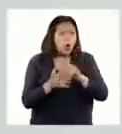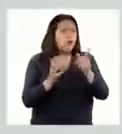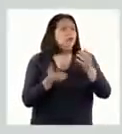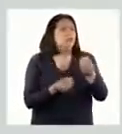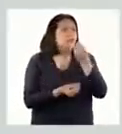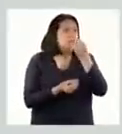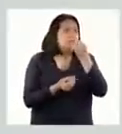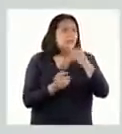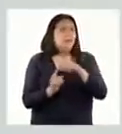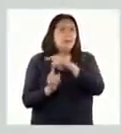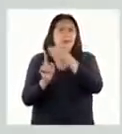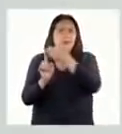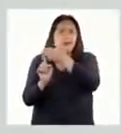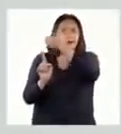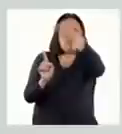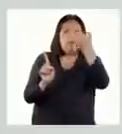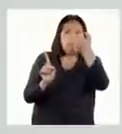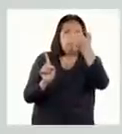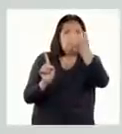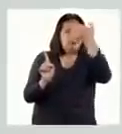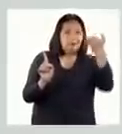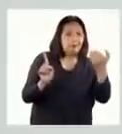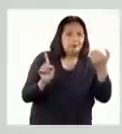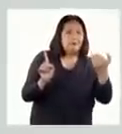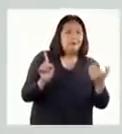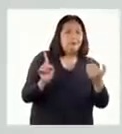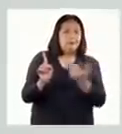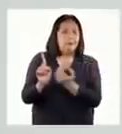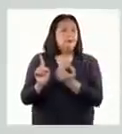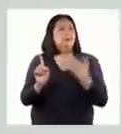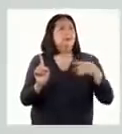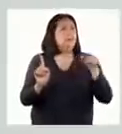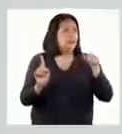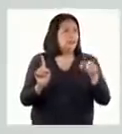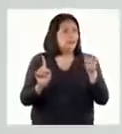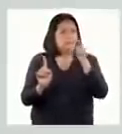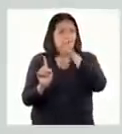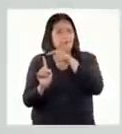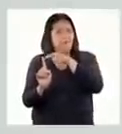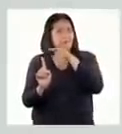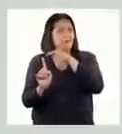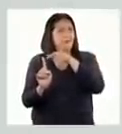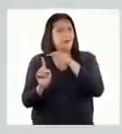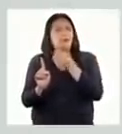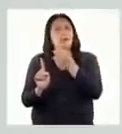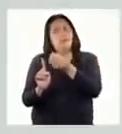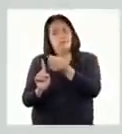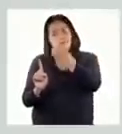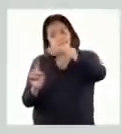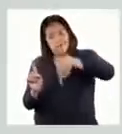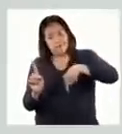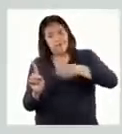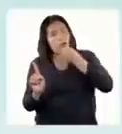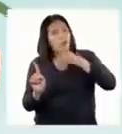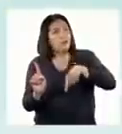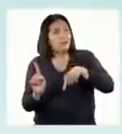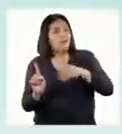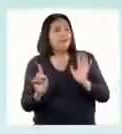alimenta del que está antes en la cadena y este, a su vez, será comido por